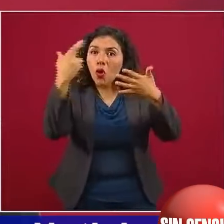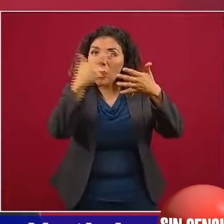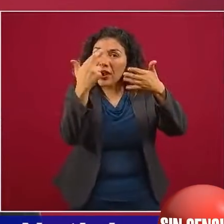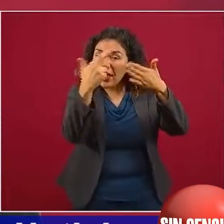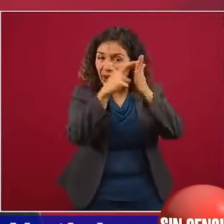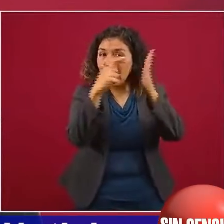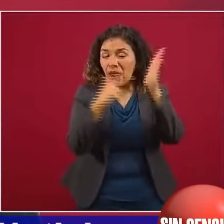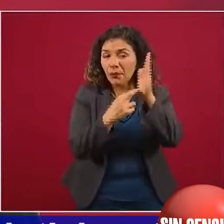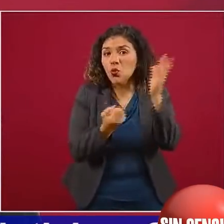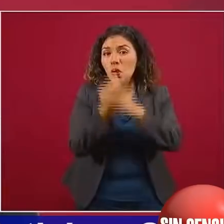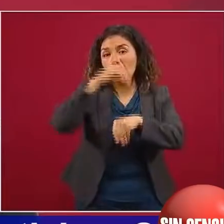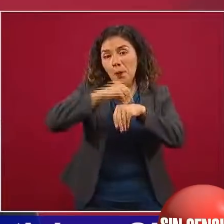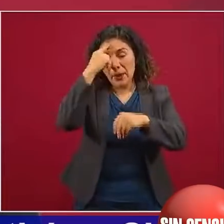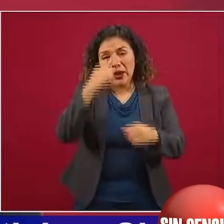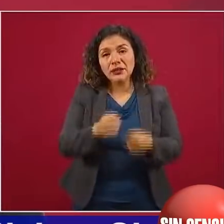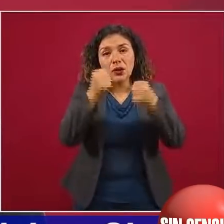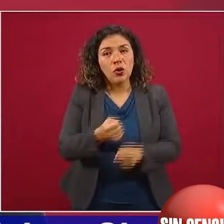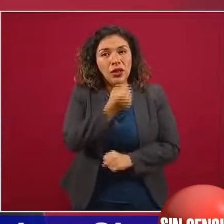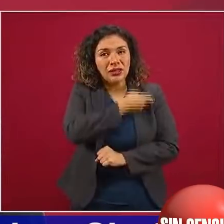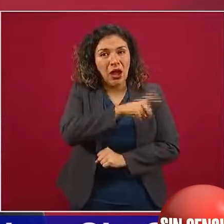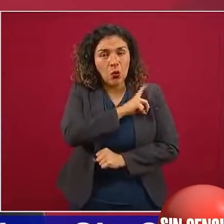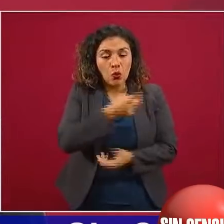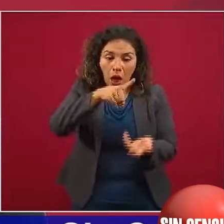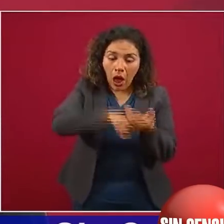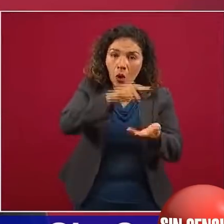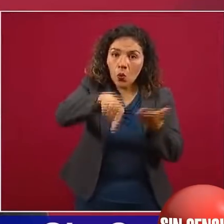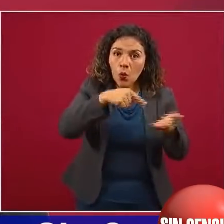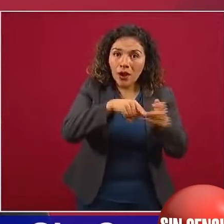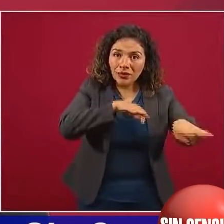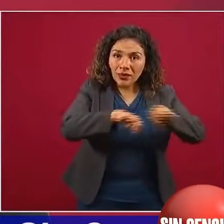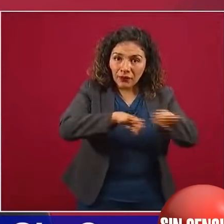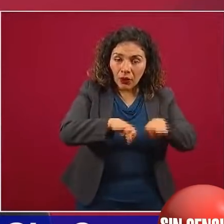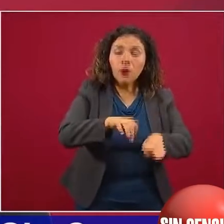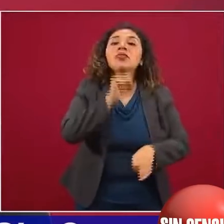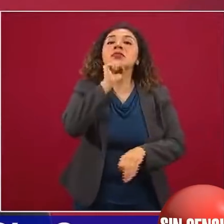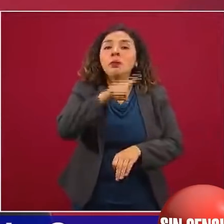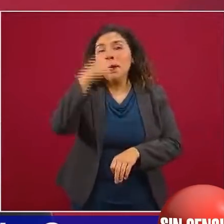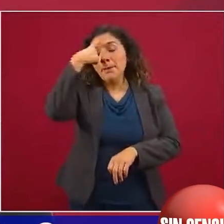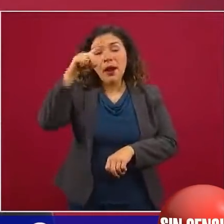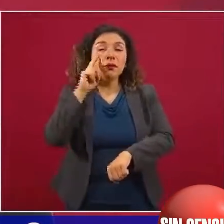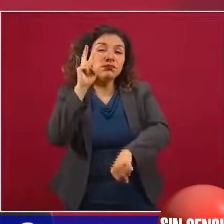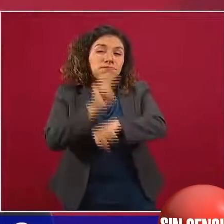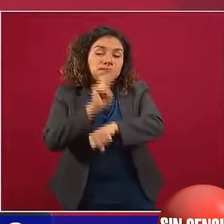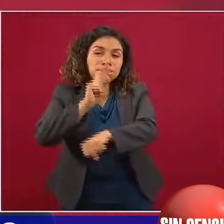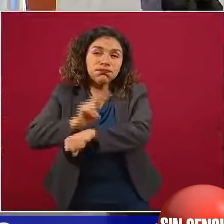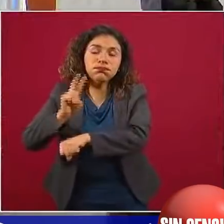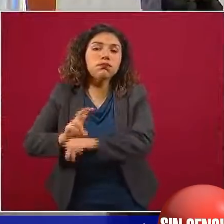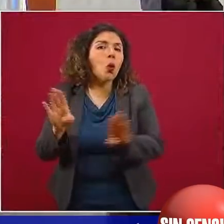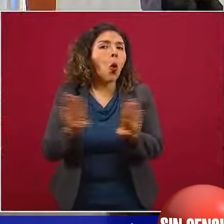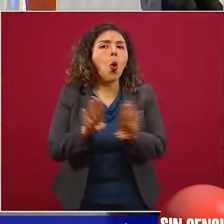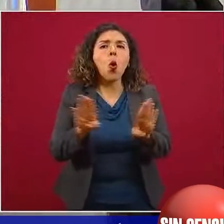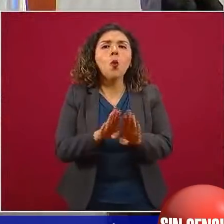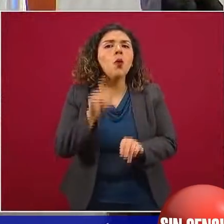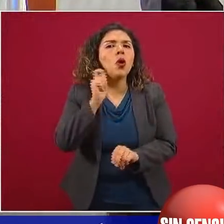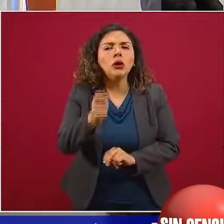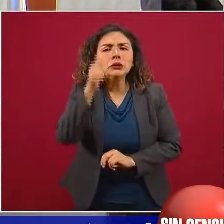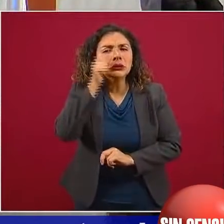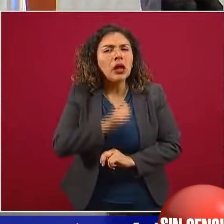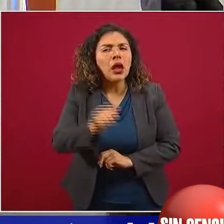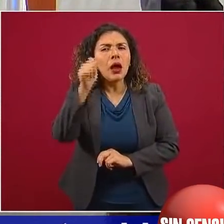seguridad sanitaria en el trabajo y posteriormente de vigilar, como lo hace